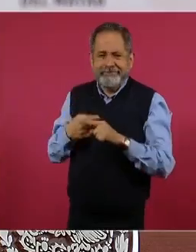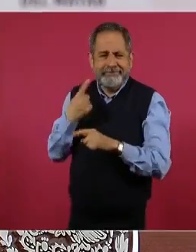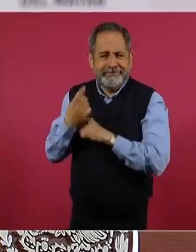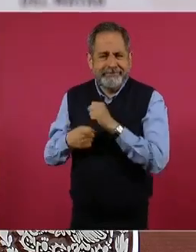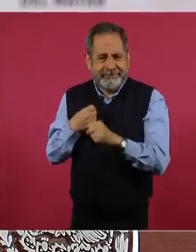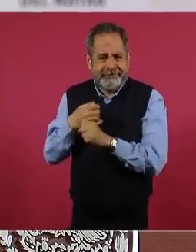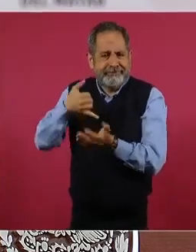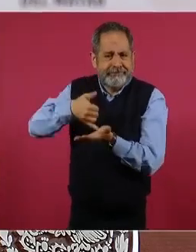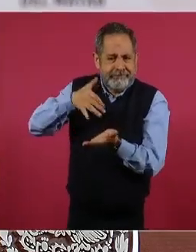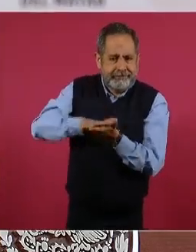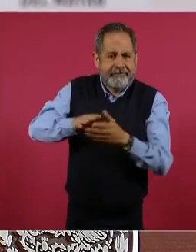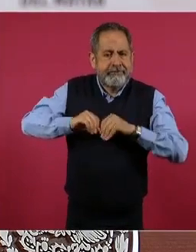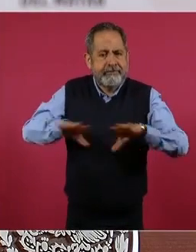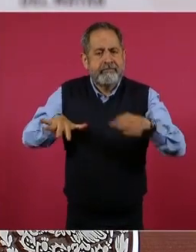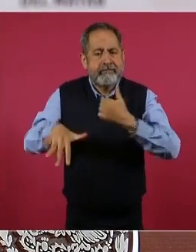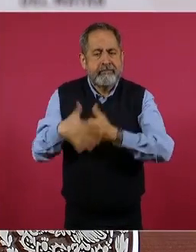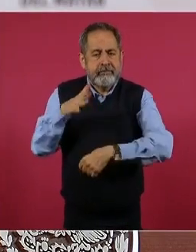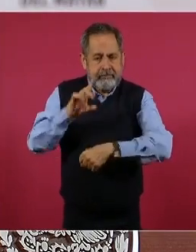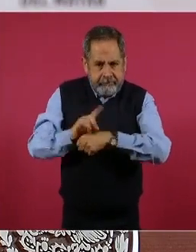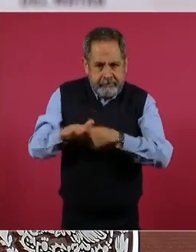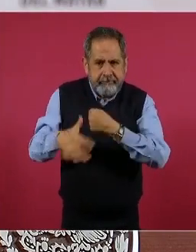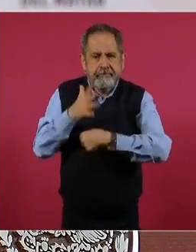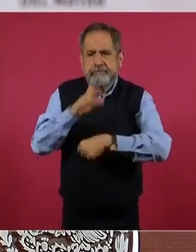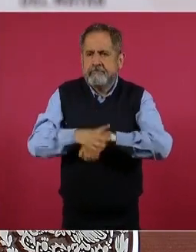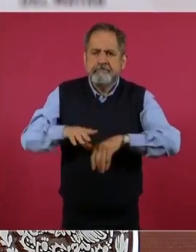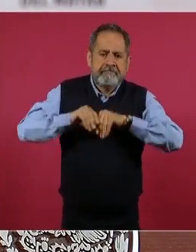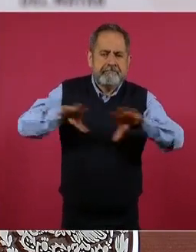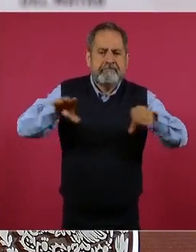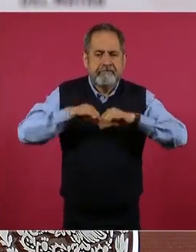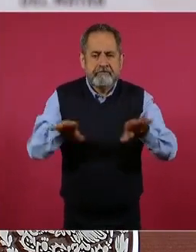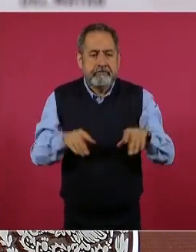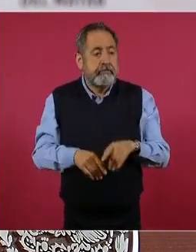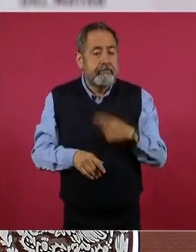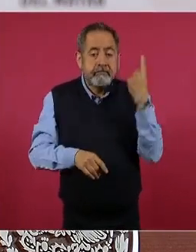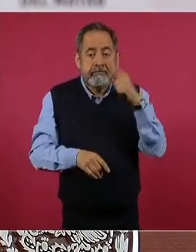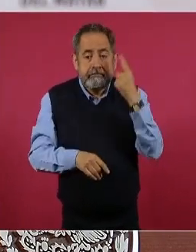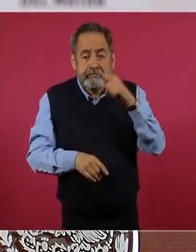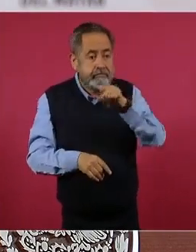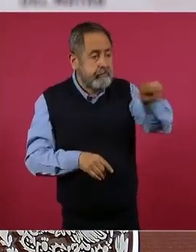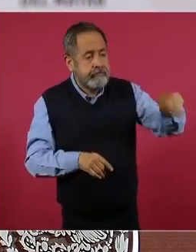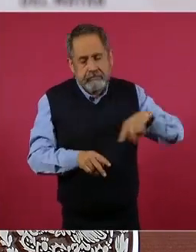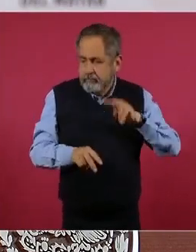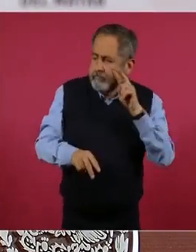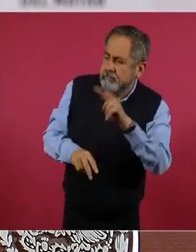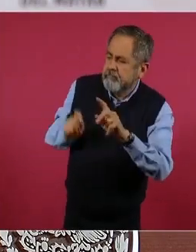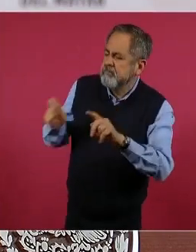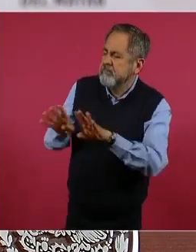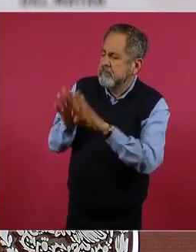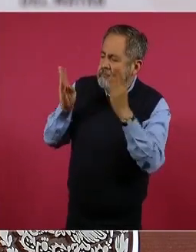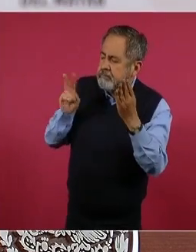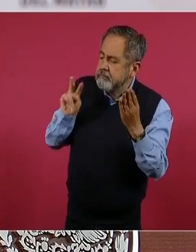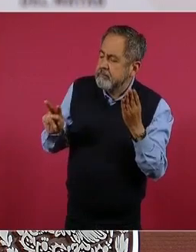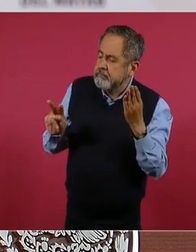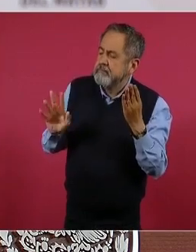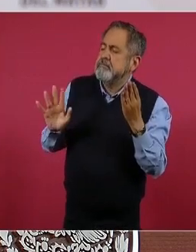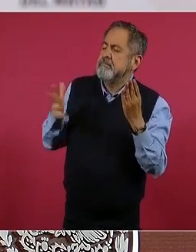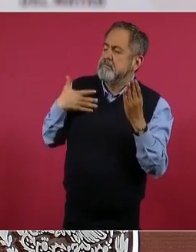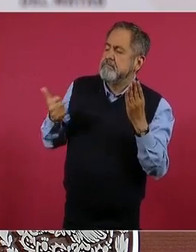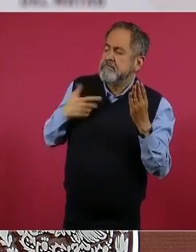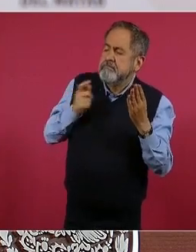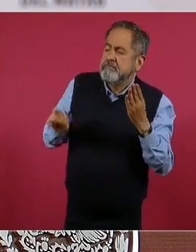publicarse cada 15 días y transparente el trabajo de COFEPRIS de una manera inédita en el rubro de acceso a